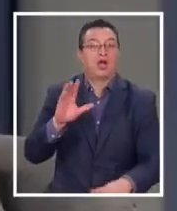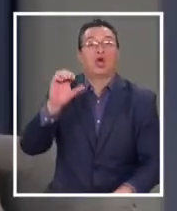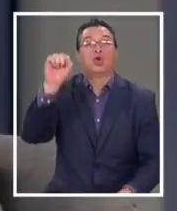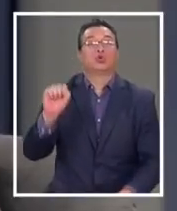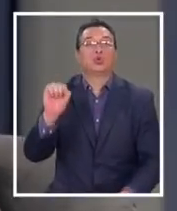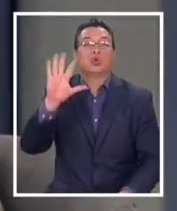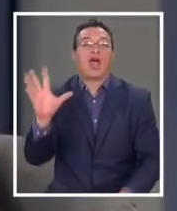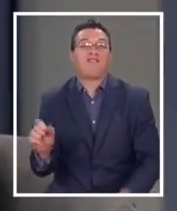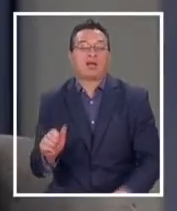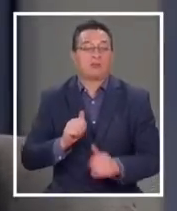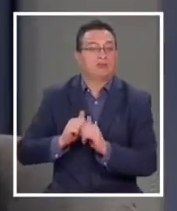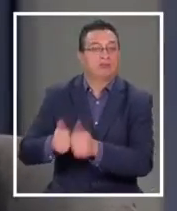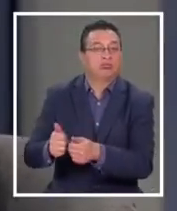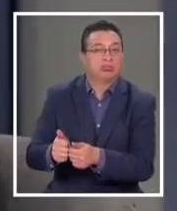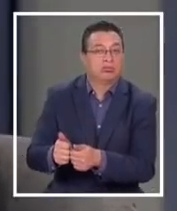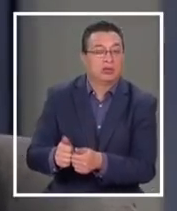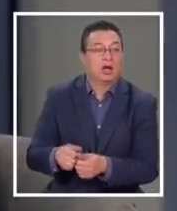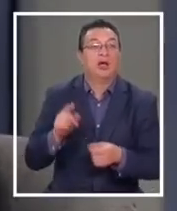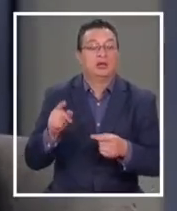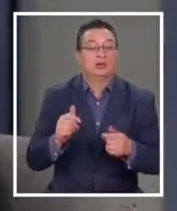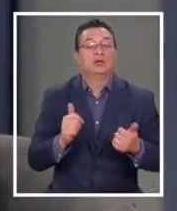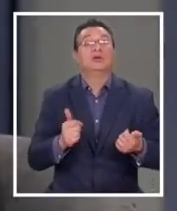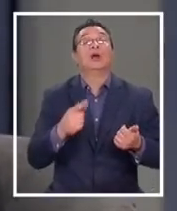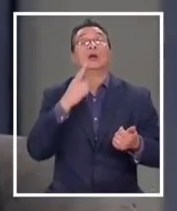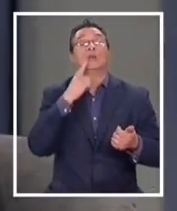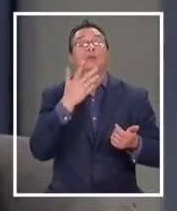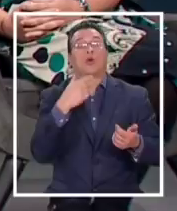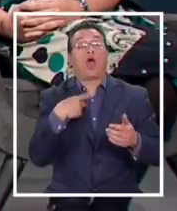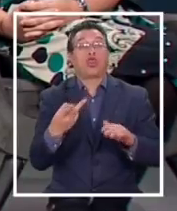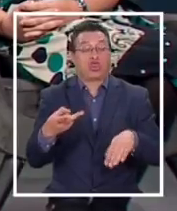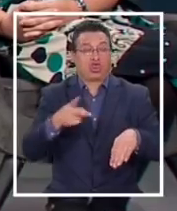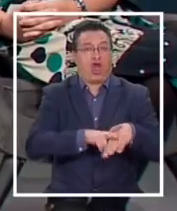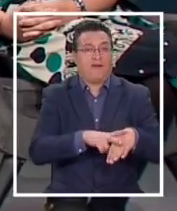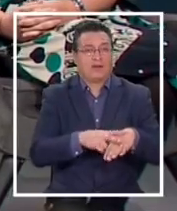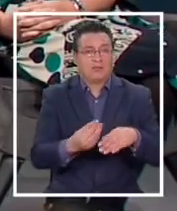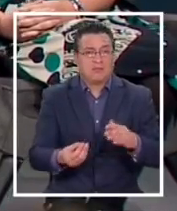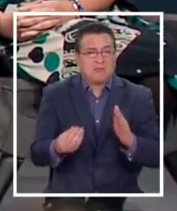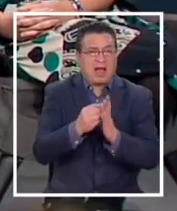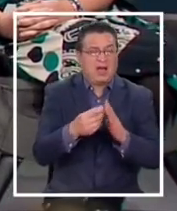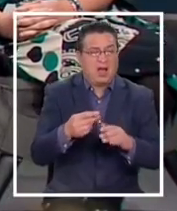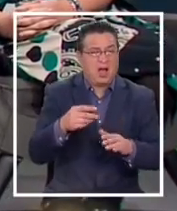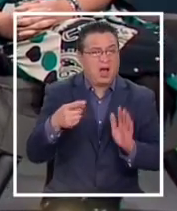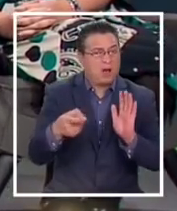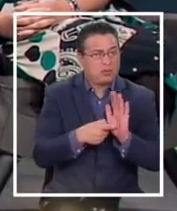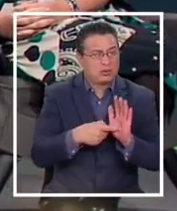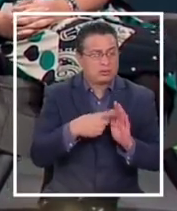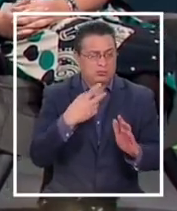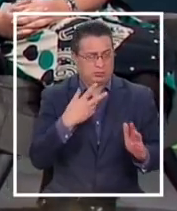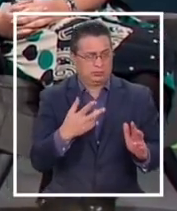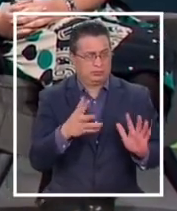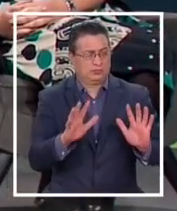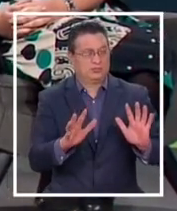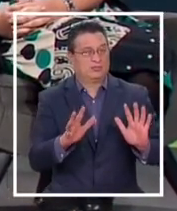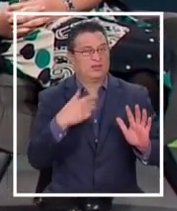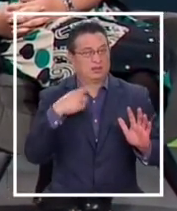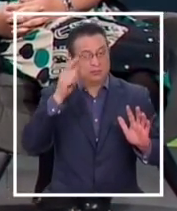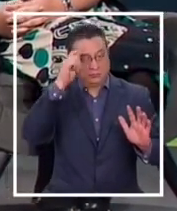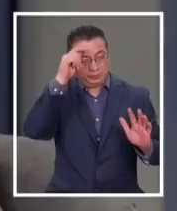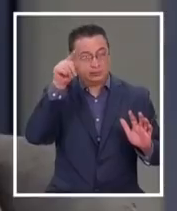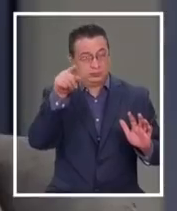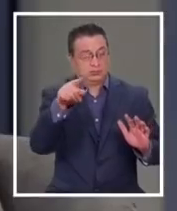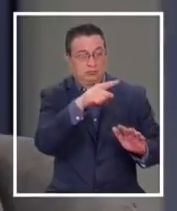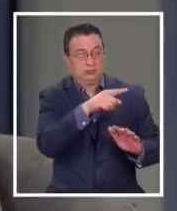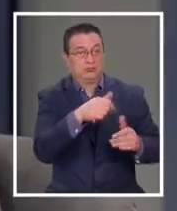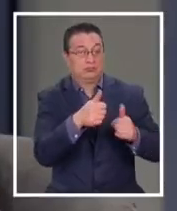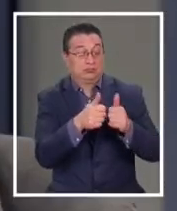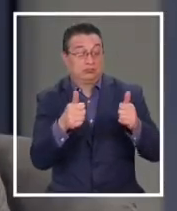Sudáfrica. Entonces, cuando uno dice vamos a elevar la carga eventualmente al doble, la pregunta es, y por eso es que la iniciativa en general la tiene el Ejecutivo en